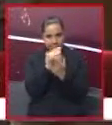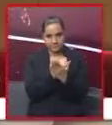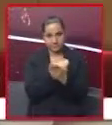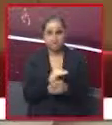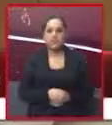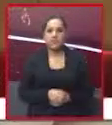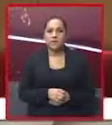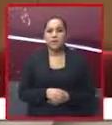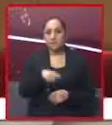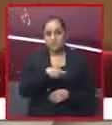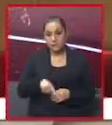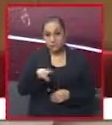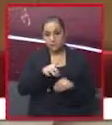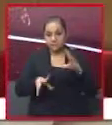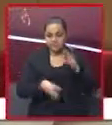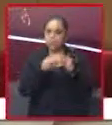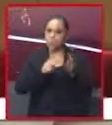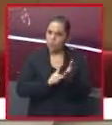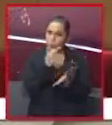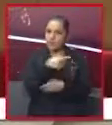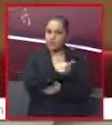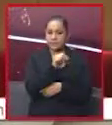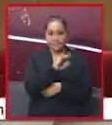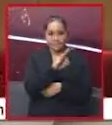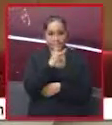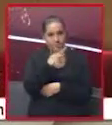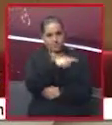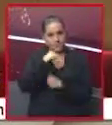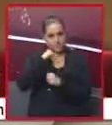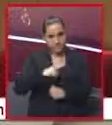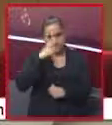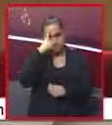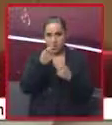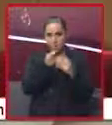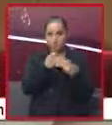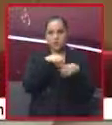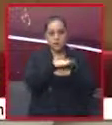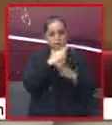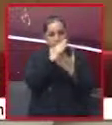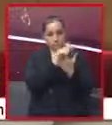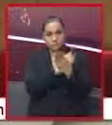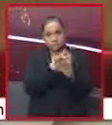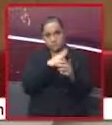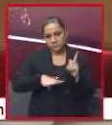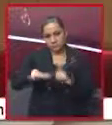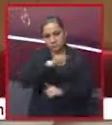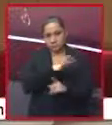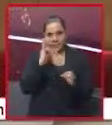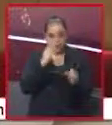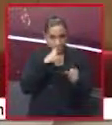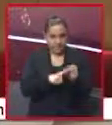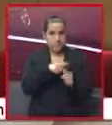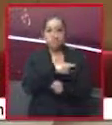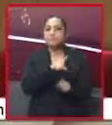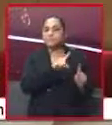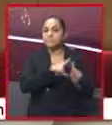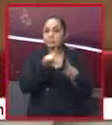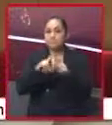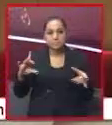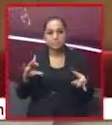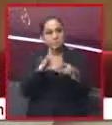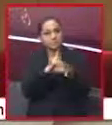Se restablece a la Secretaría de la Función Pública como encargada del control interno de la Administración Pública Federal. Se reincorporan las funciones que